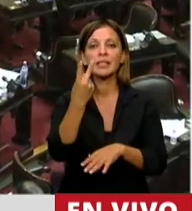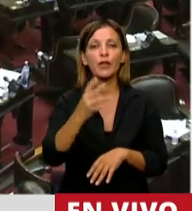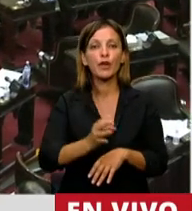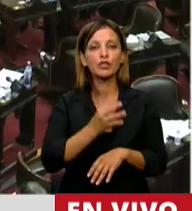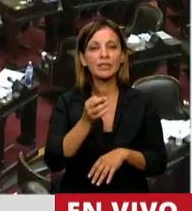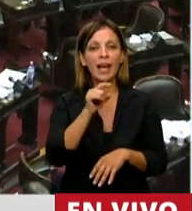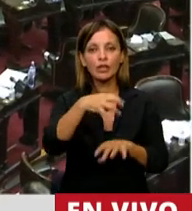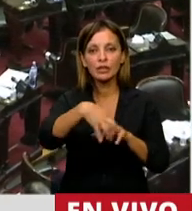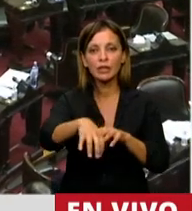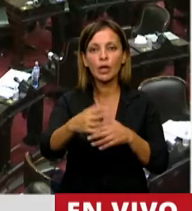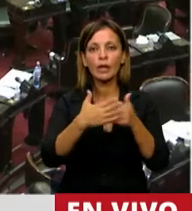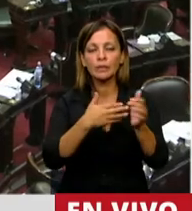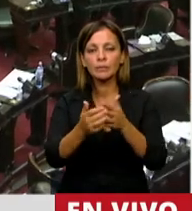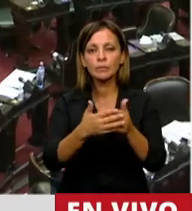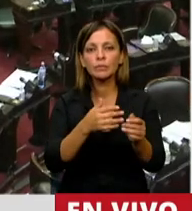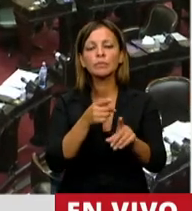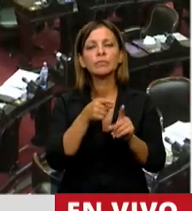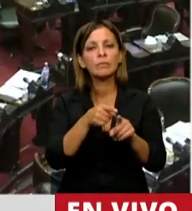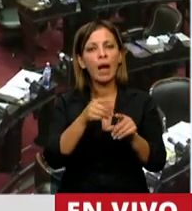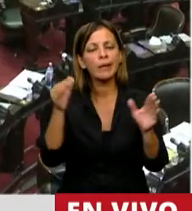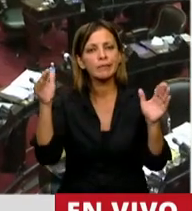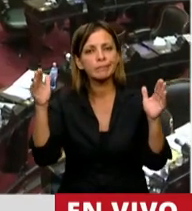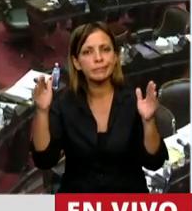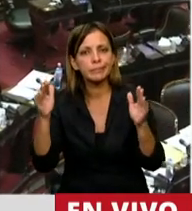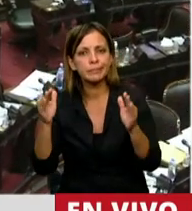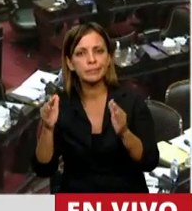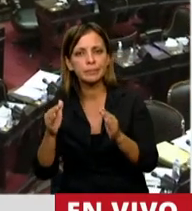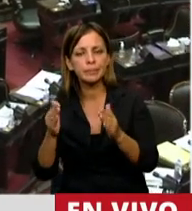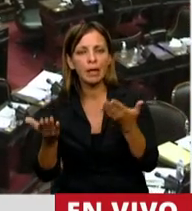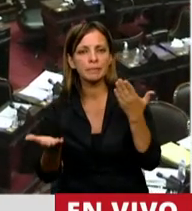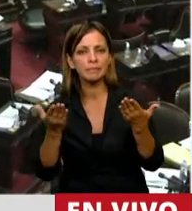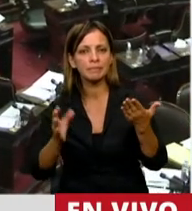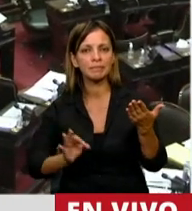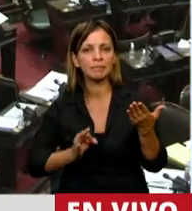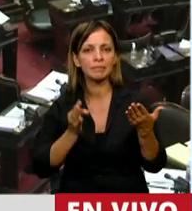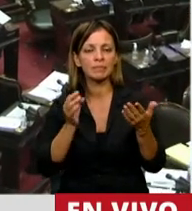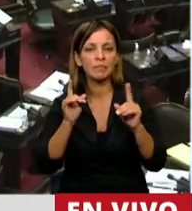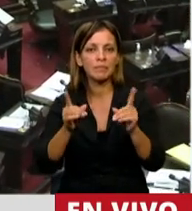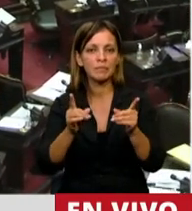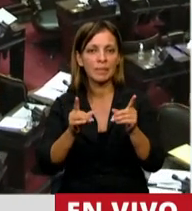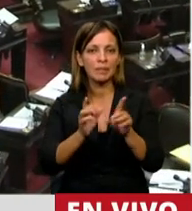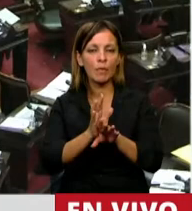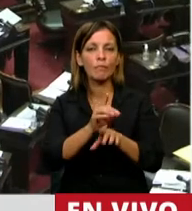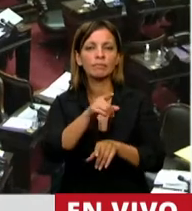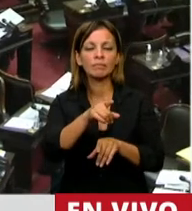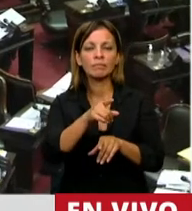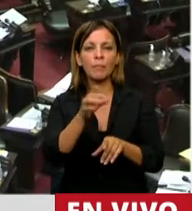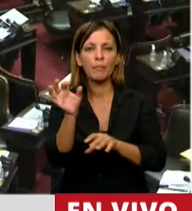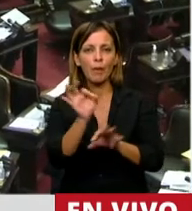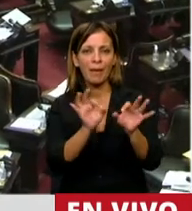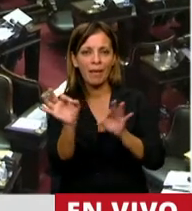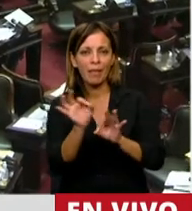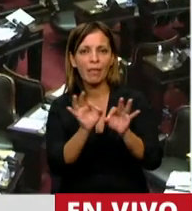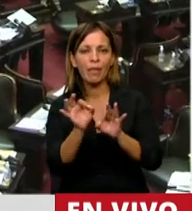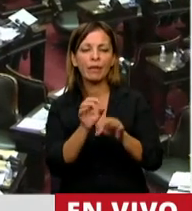entonces evidencia una continua caída interanual según el indicador, el ISAC, el indicador